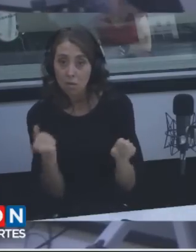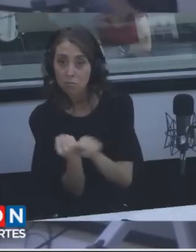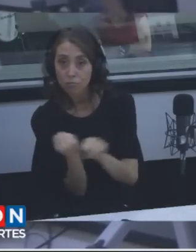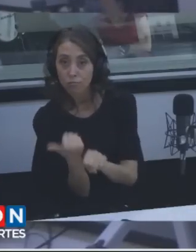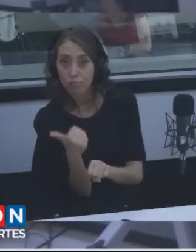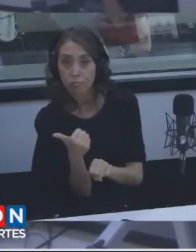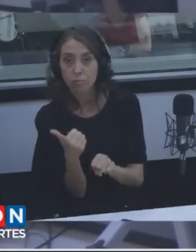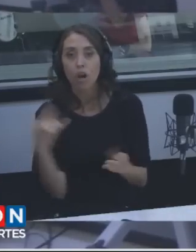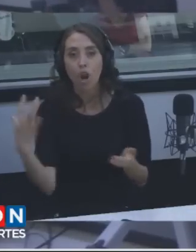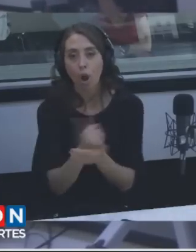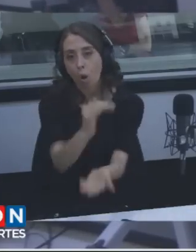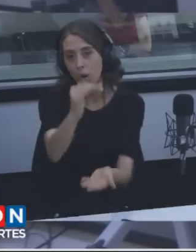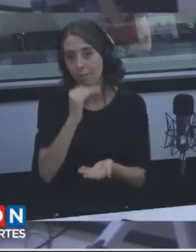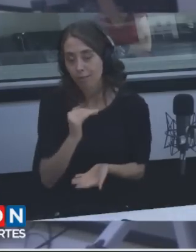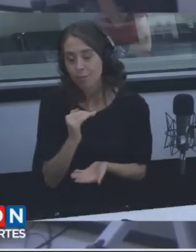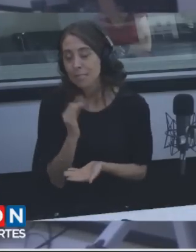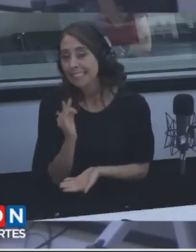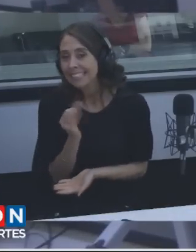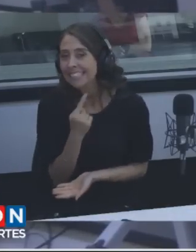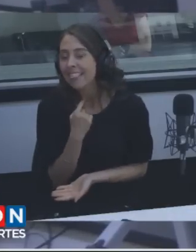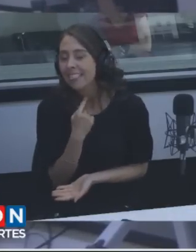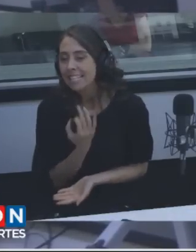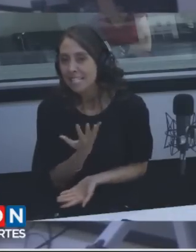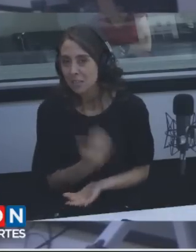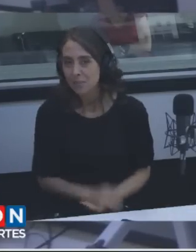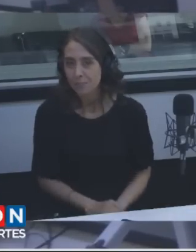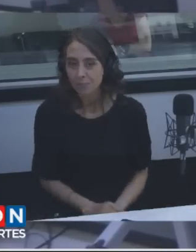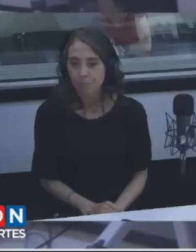vamos a lograr este título que tanto deseamos.